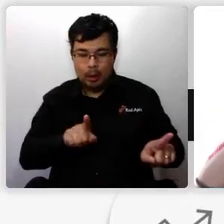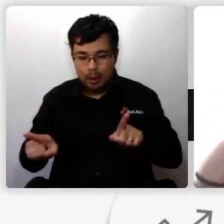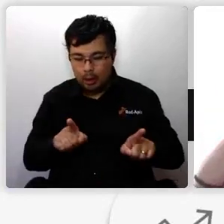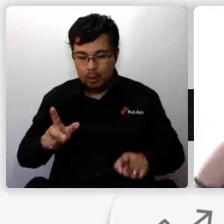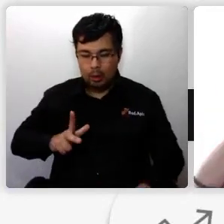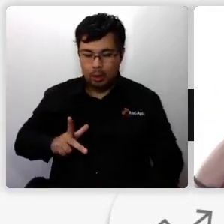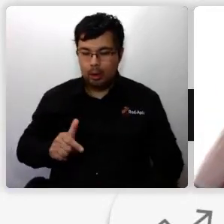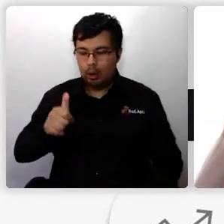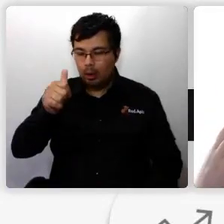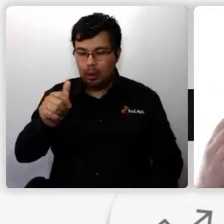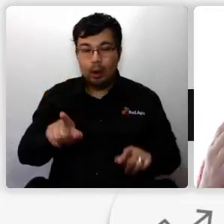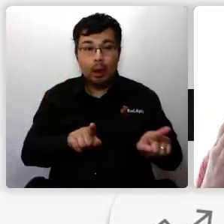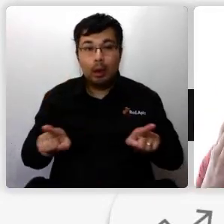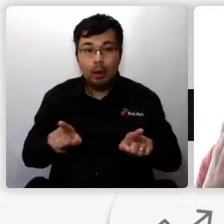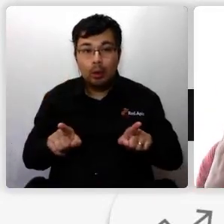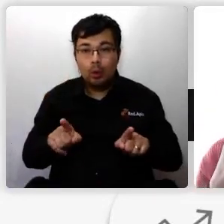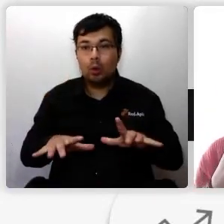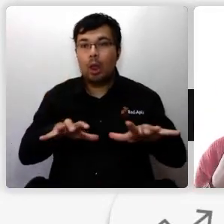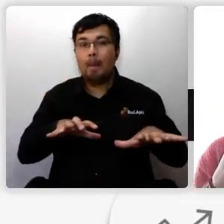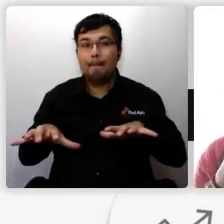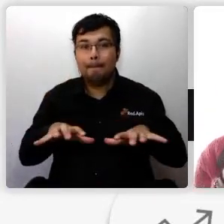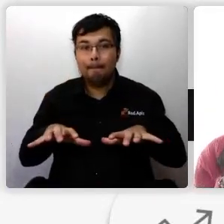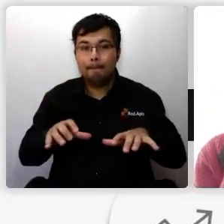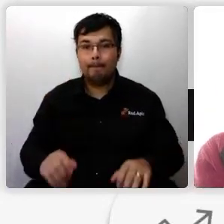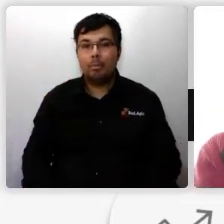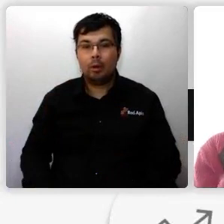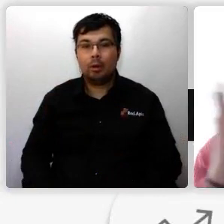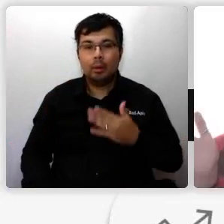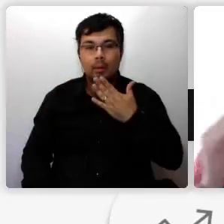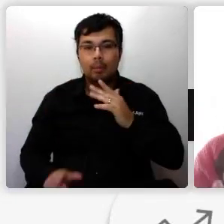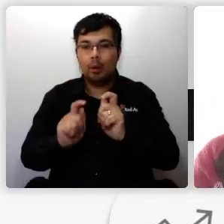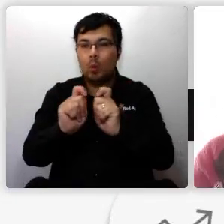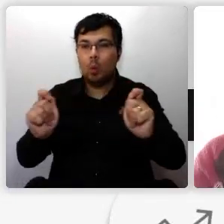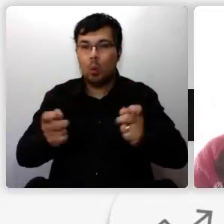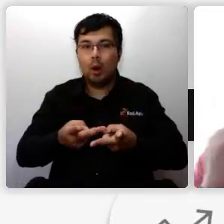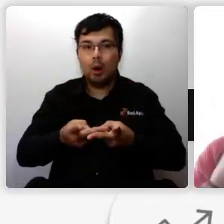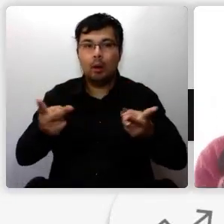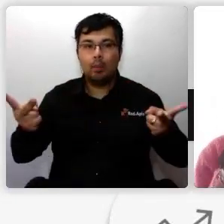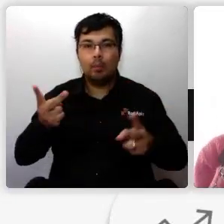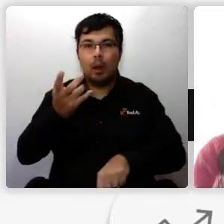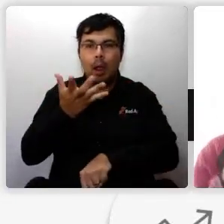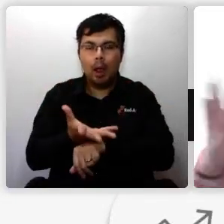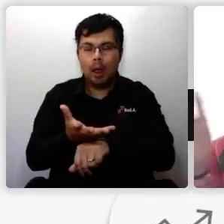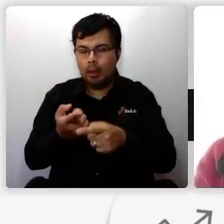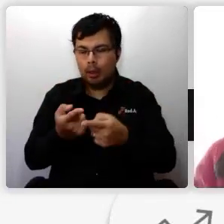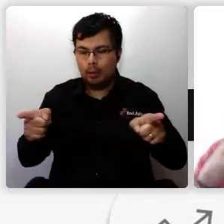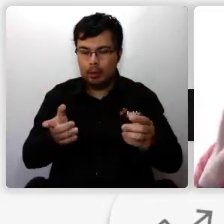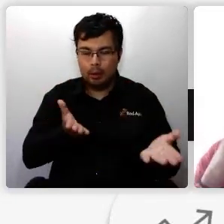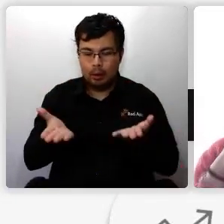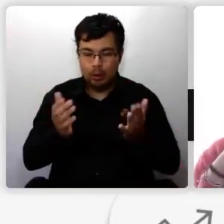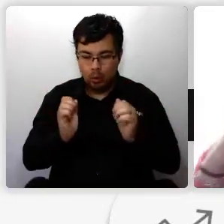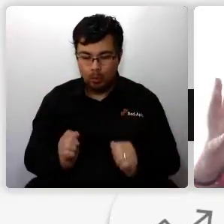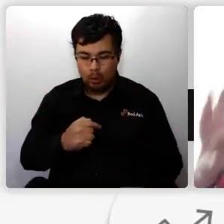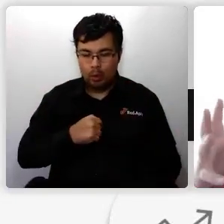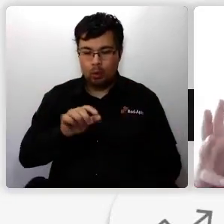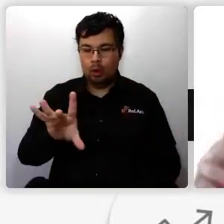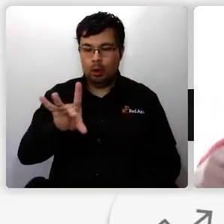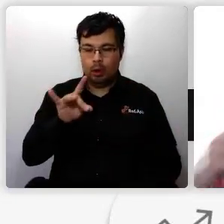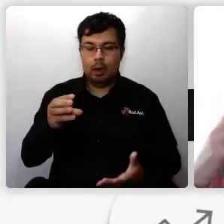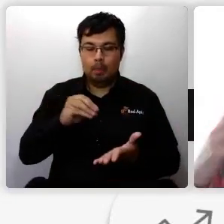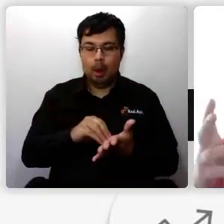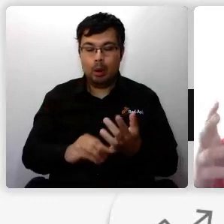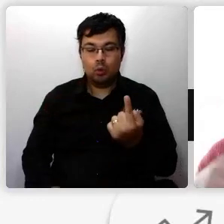productos y de campañas en donde, bueno, tienen varios tipos de servicios. Yo puedo elegir uno, más de uno,